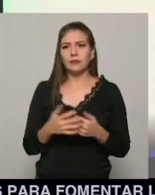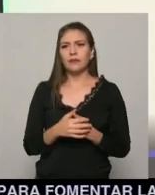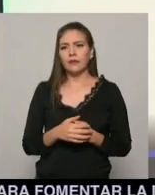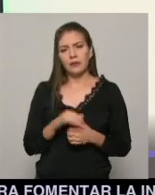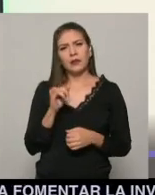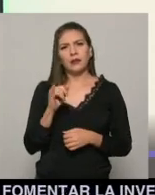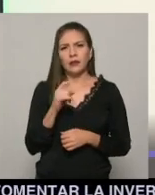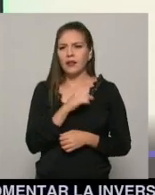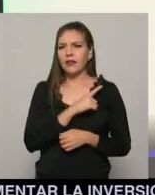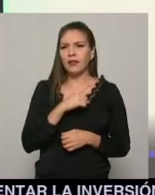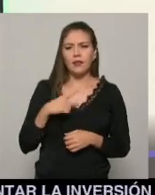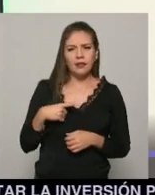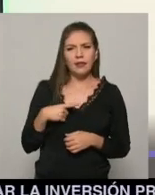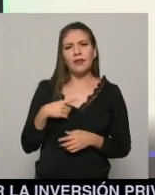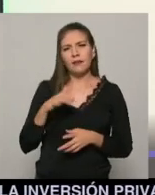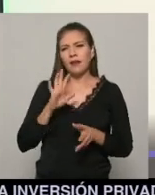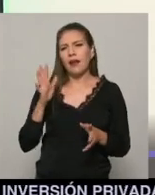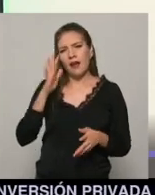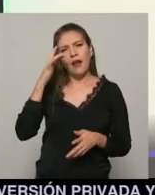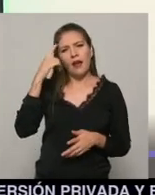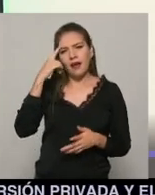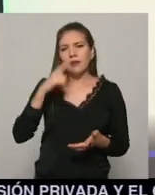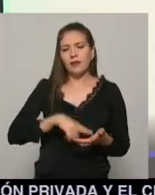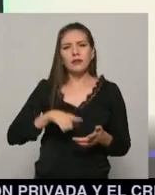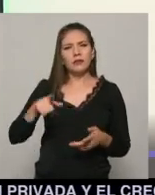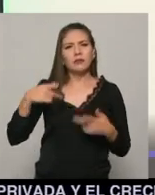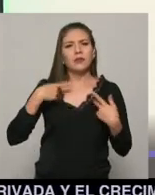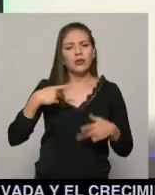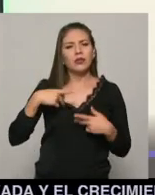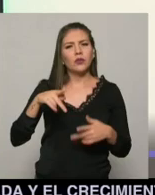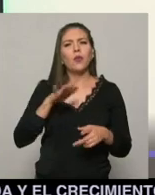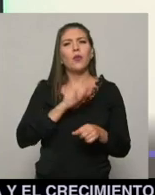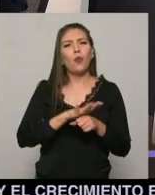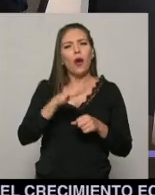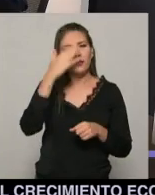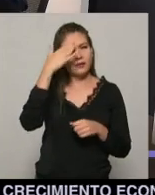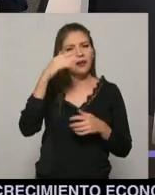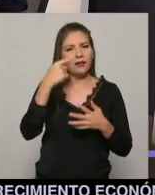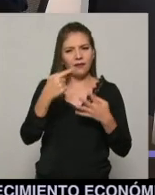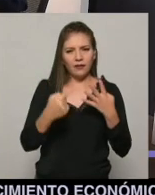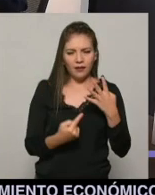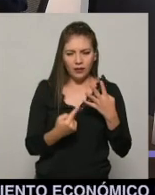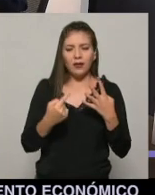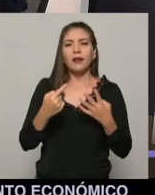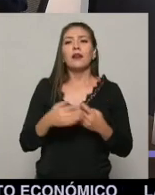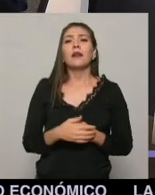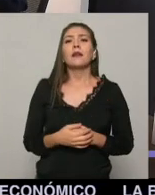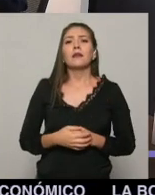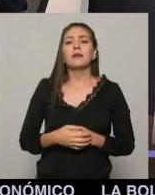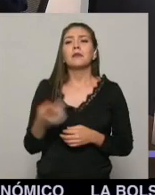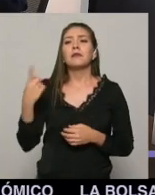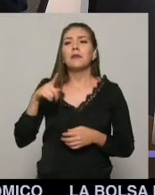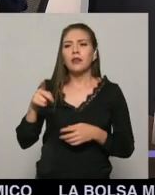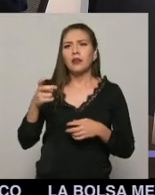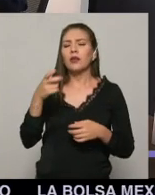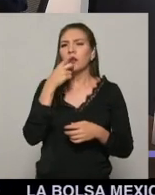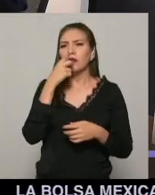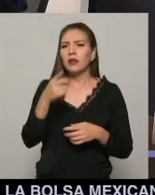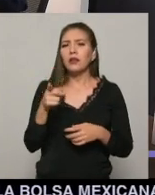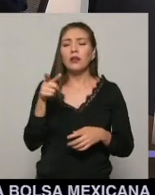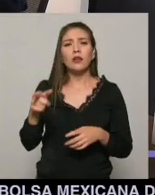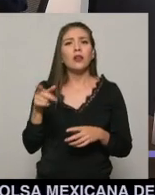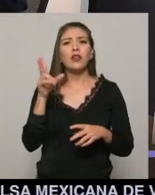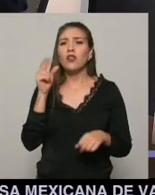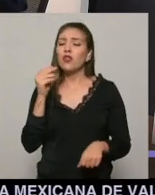deben de tener evidentemente ya identificados, ellos ya saben quiénes son, pero aquí, como tú comentas, de nueva cuenta, la impunidad